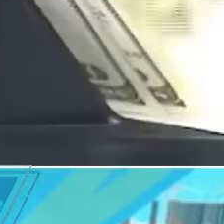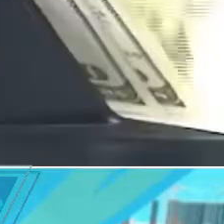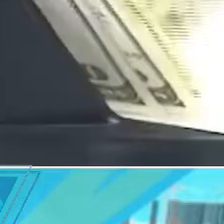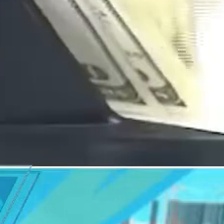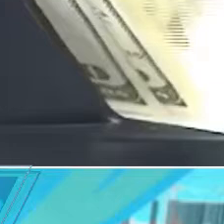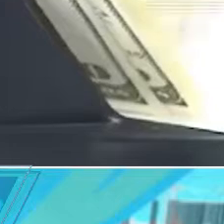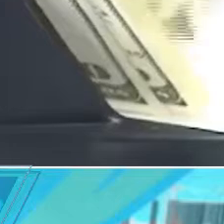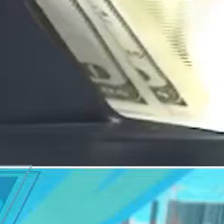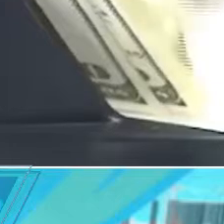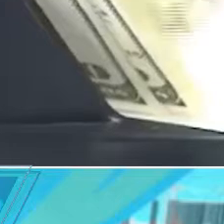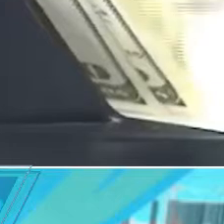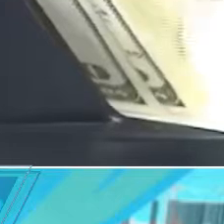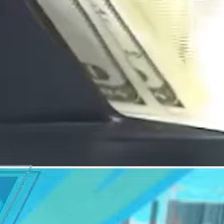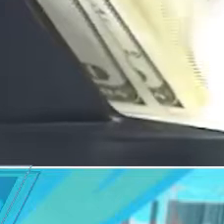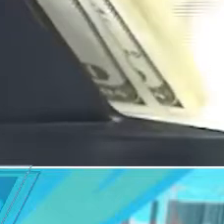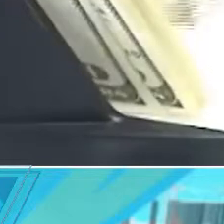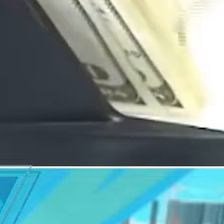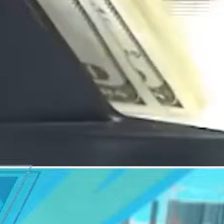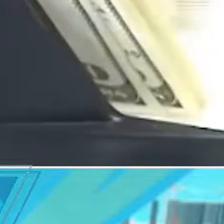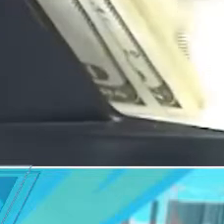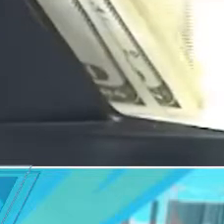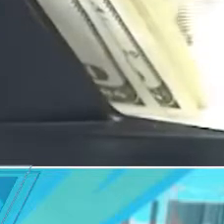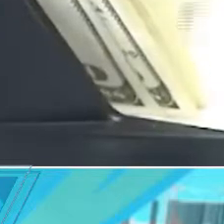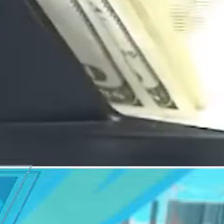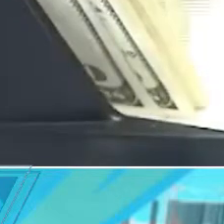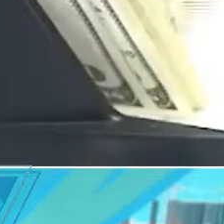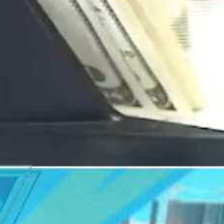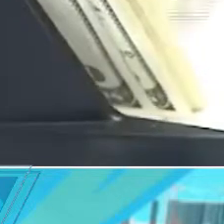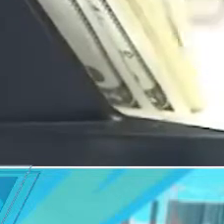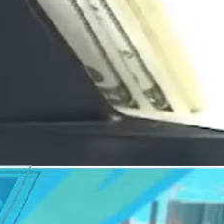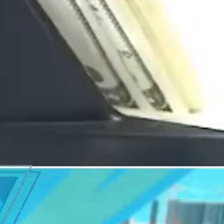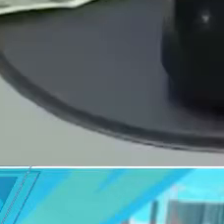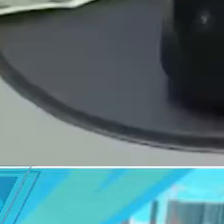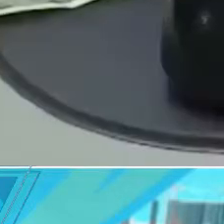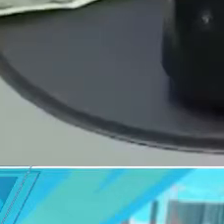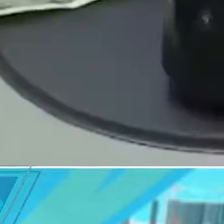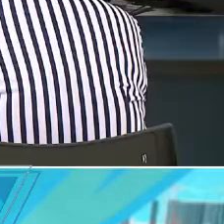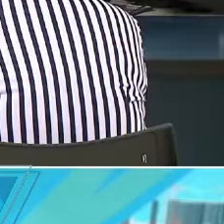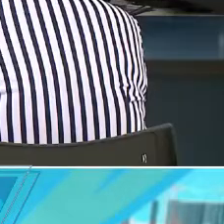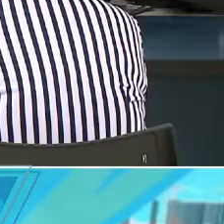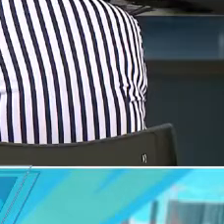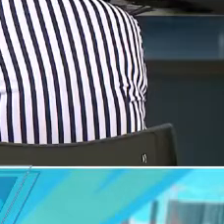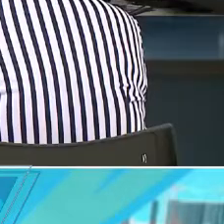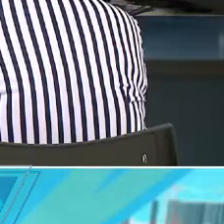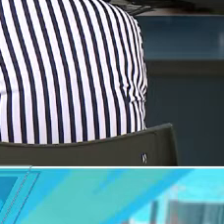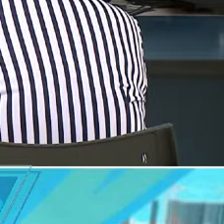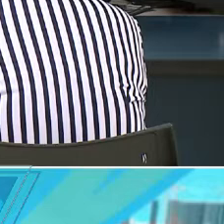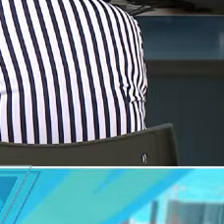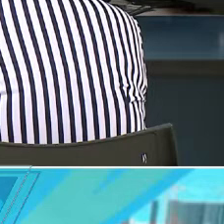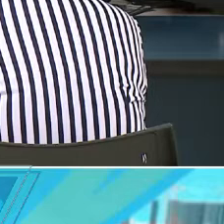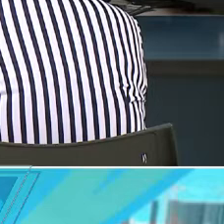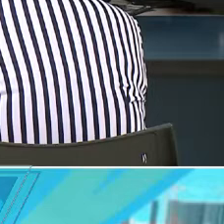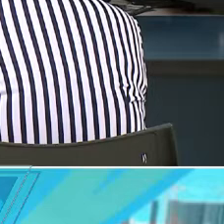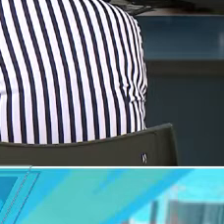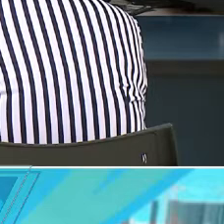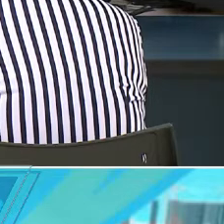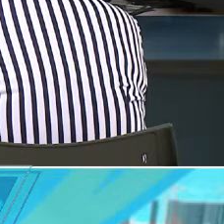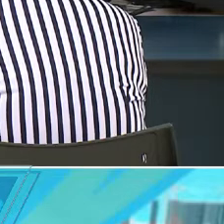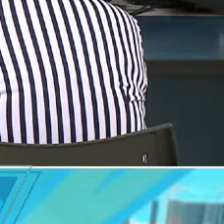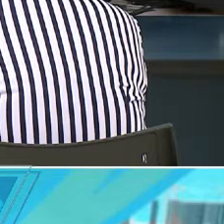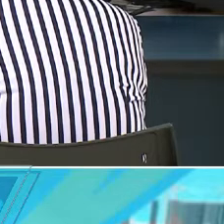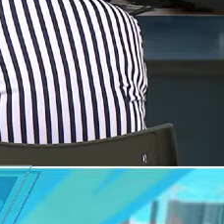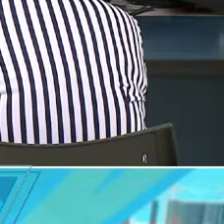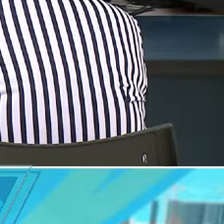esta propuesta es una propuesta del gobierno al Fondo Monetario. El Fondo Monetario tiene la propuesta de gravar salarios. la propuesta